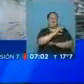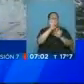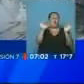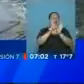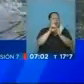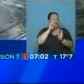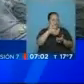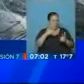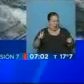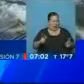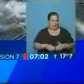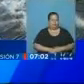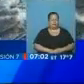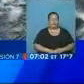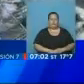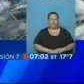ninguna ley internacional.